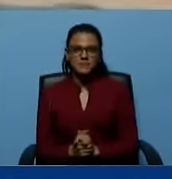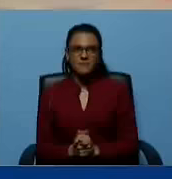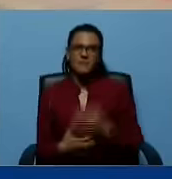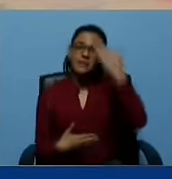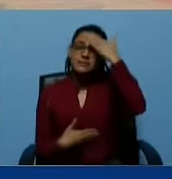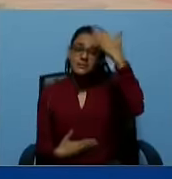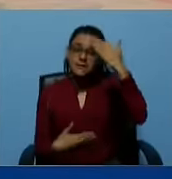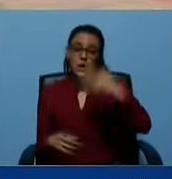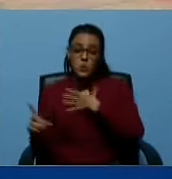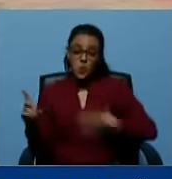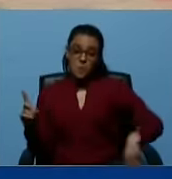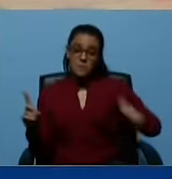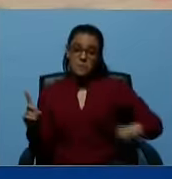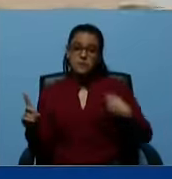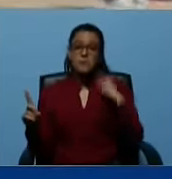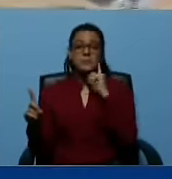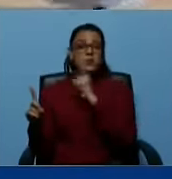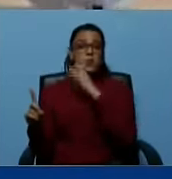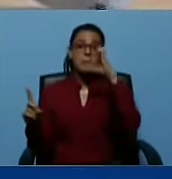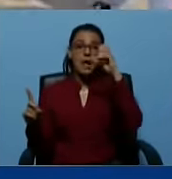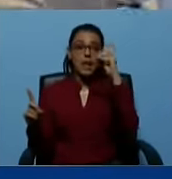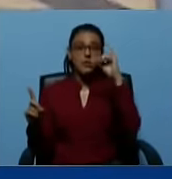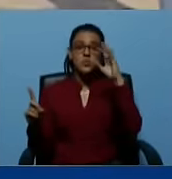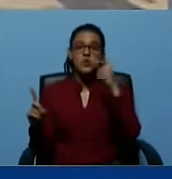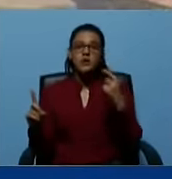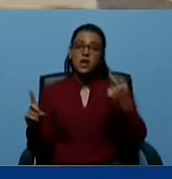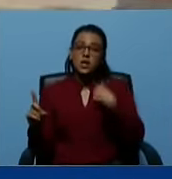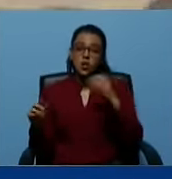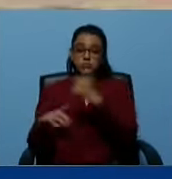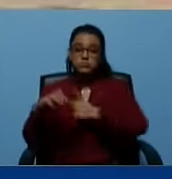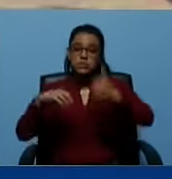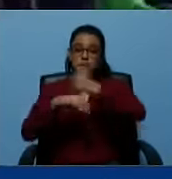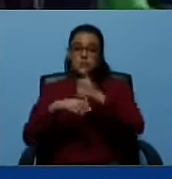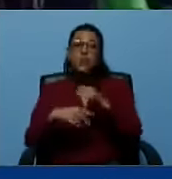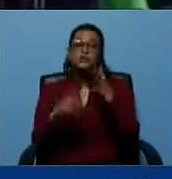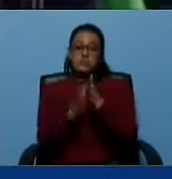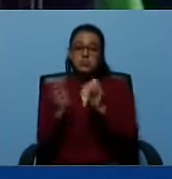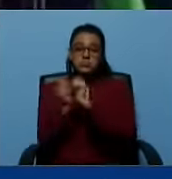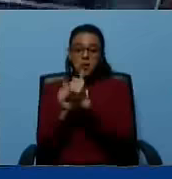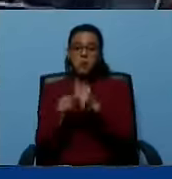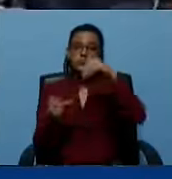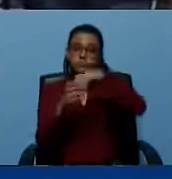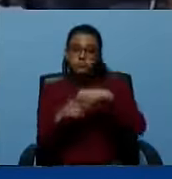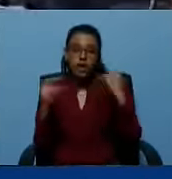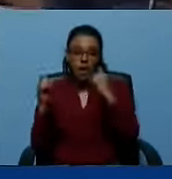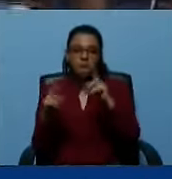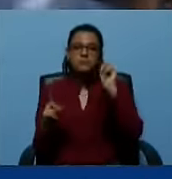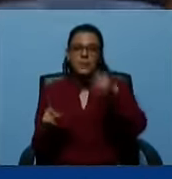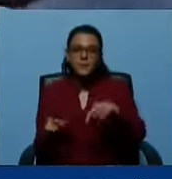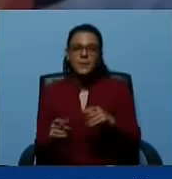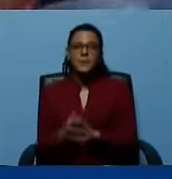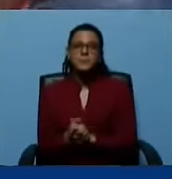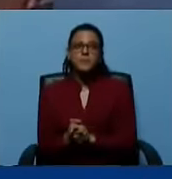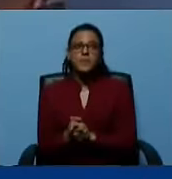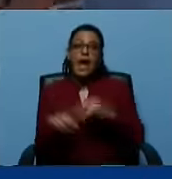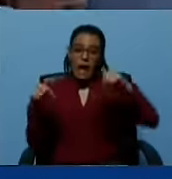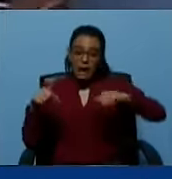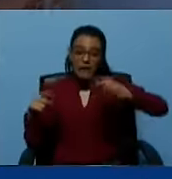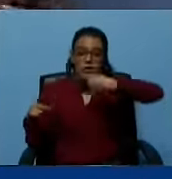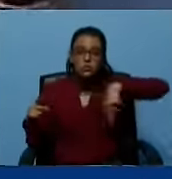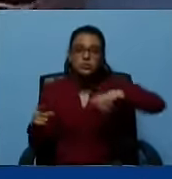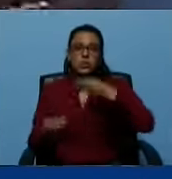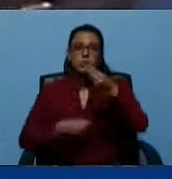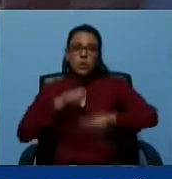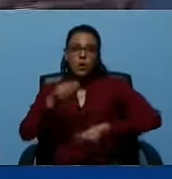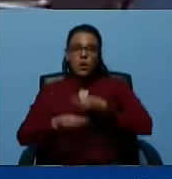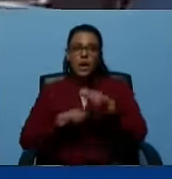Saludos, presidente. Edwin Arcia, director estatal del Ministerio de Juventud y Deporte y responsable de la Mesa Nacional de Recreación para el Vivir Bien. Desde aquí estamos dando